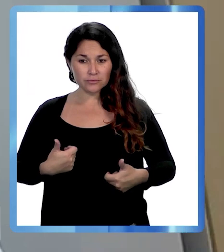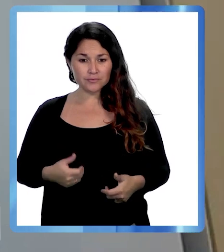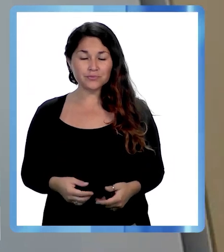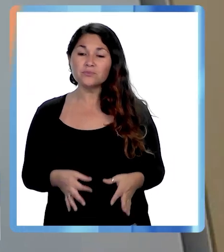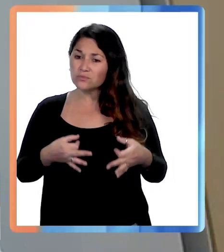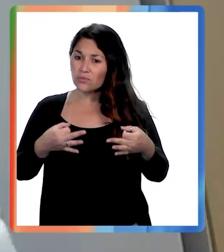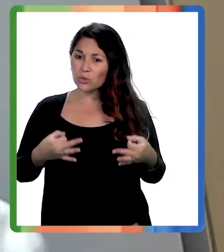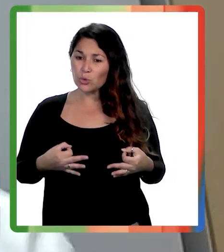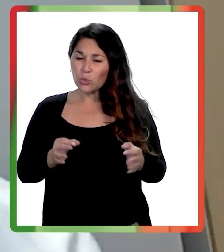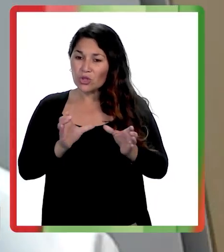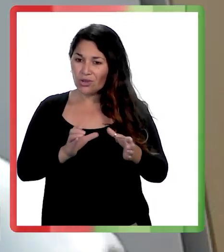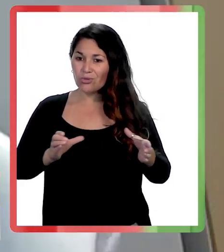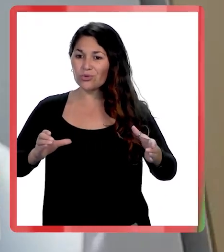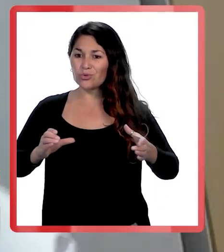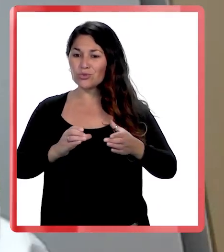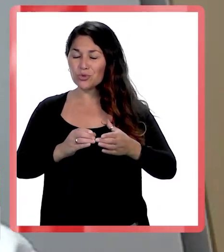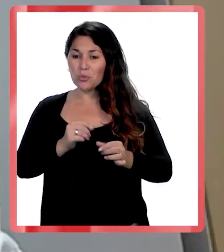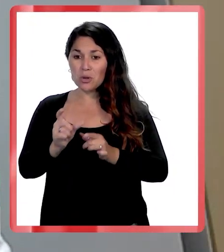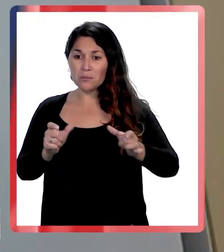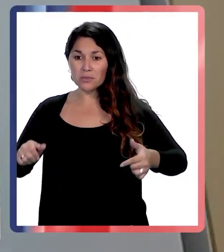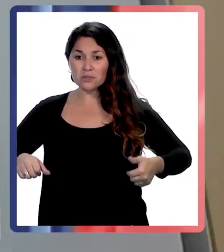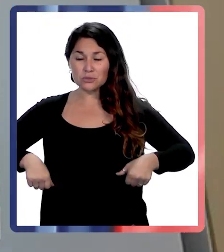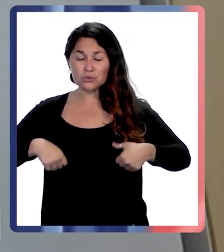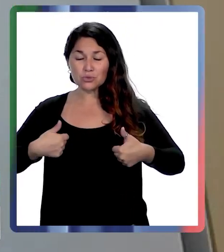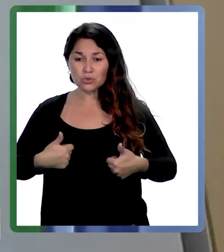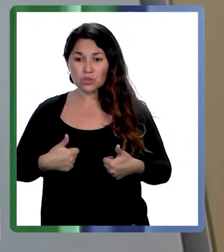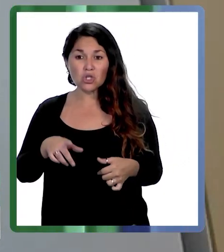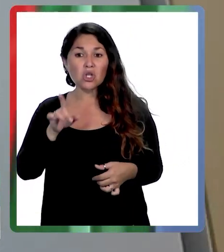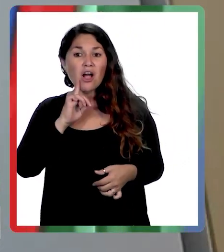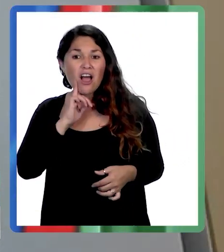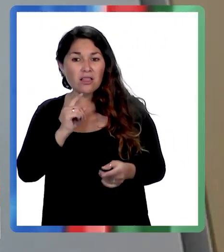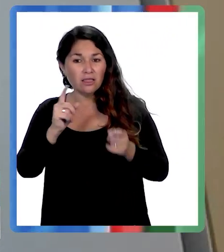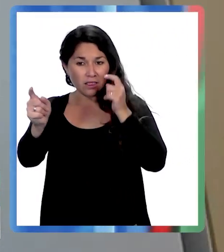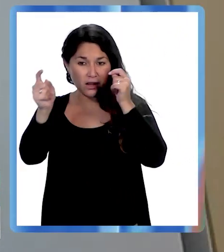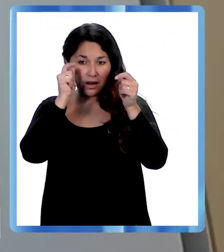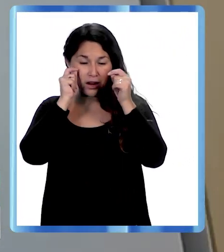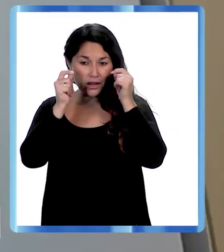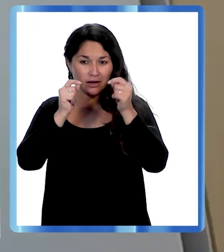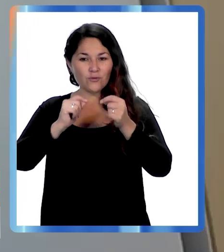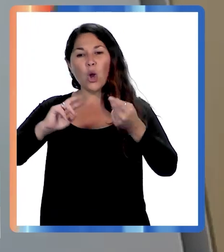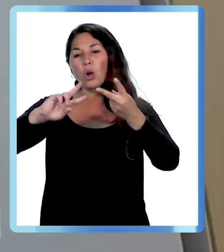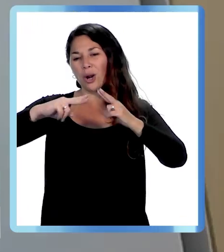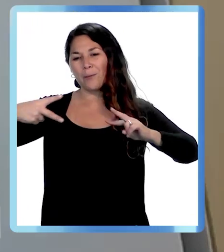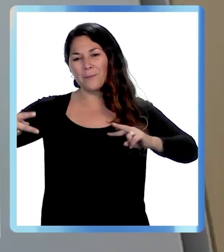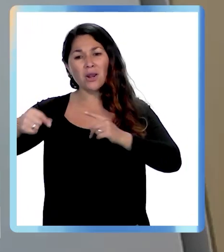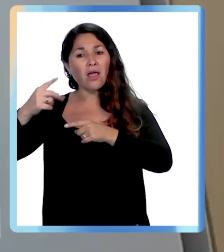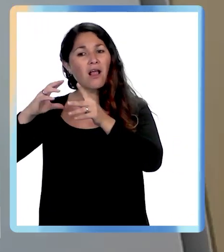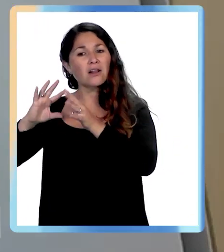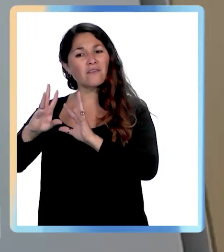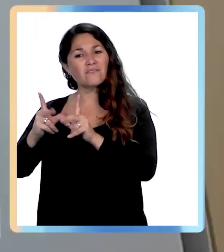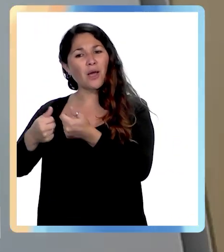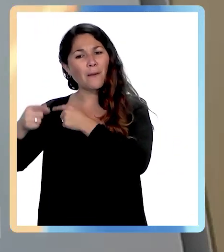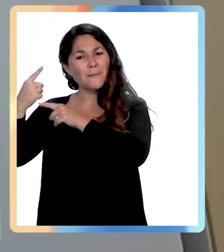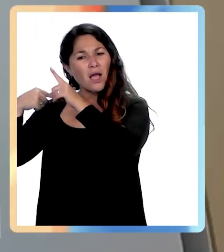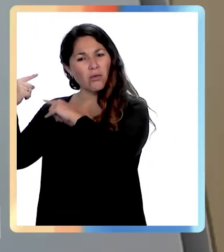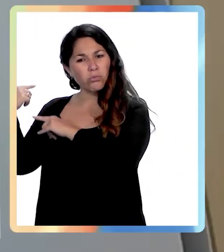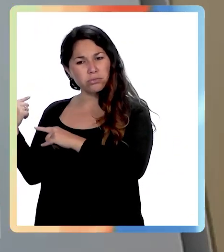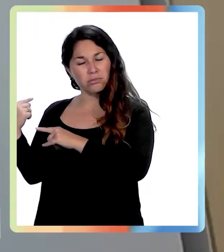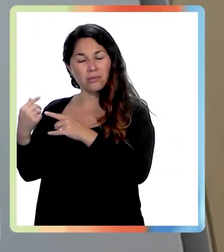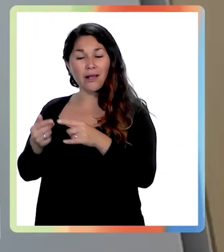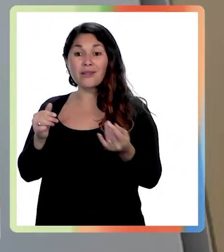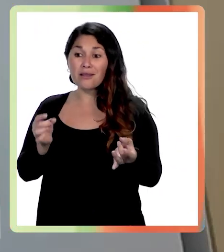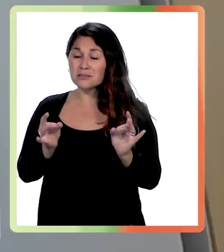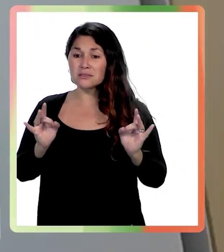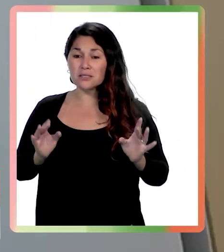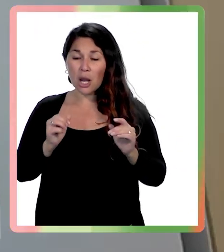temprana, precisamente están todo el grupo de pacientes que tienen riesgo de ser cánceres hereditarios. El cáncer hereditario per se tiende a